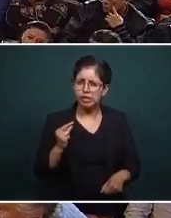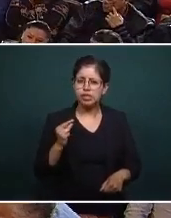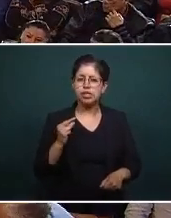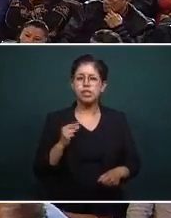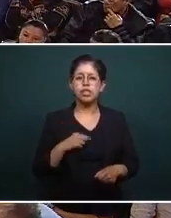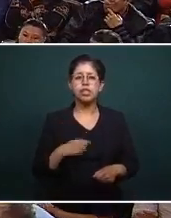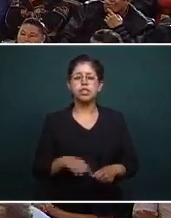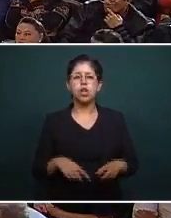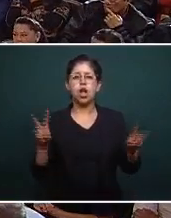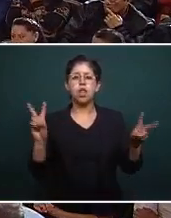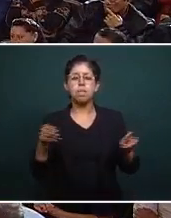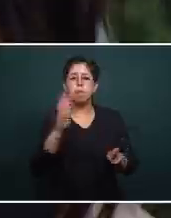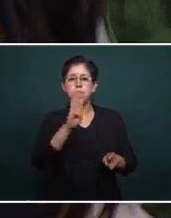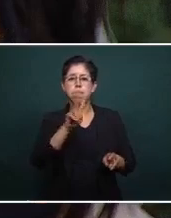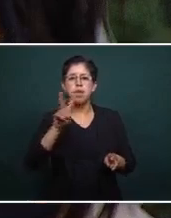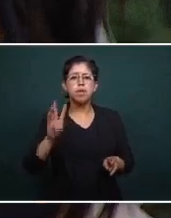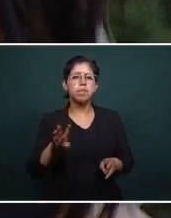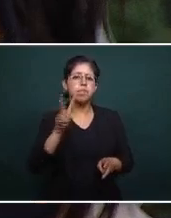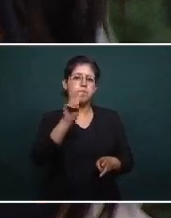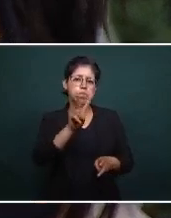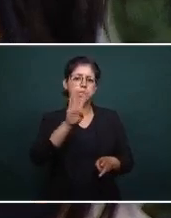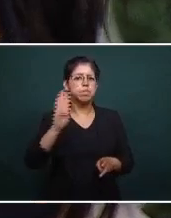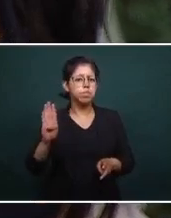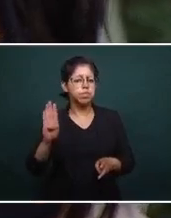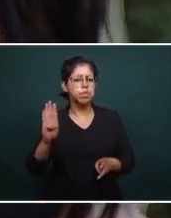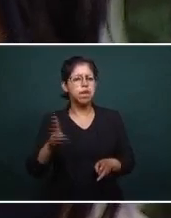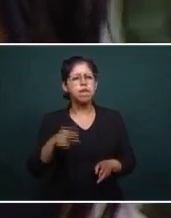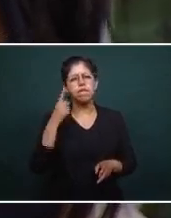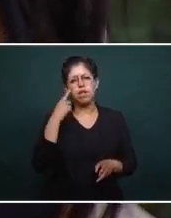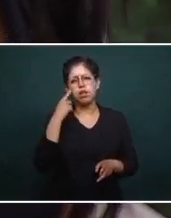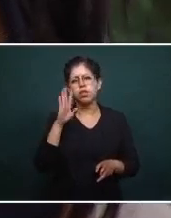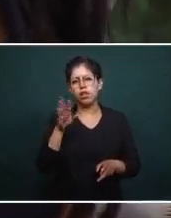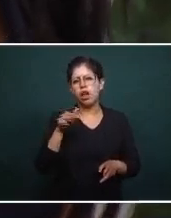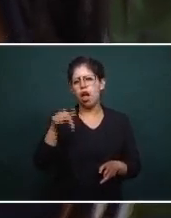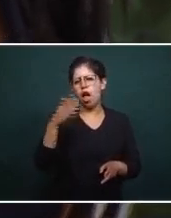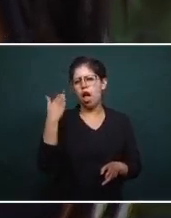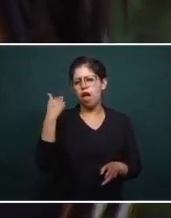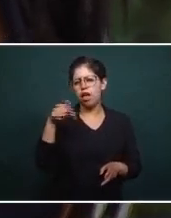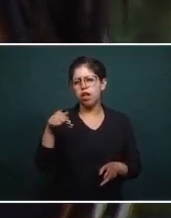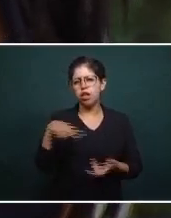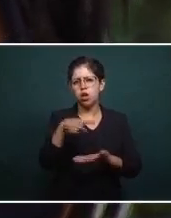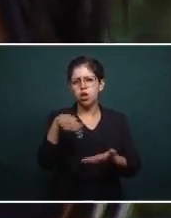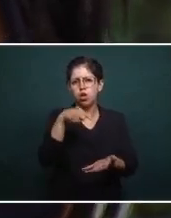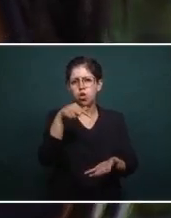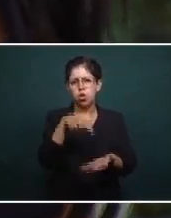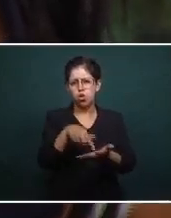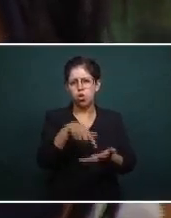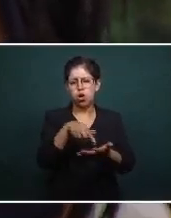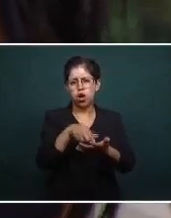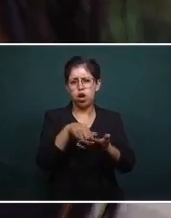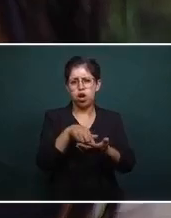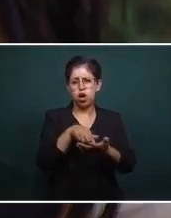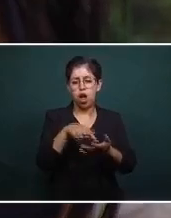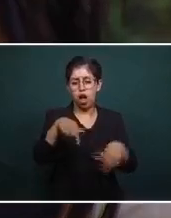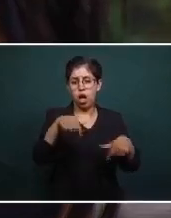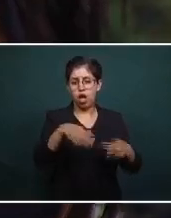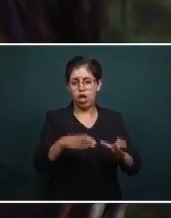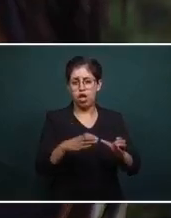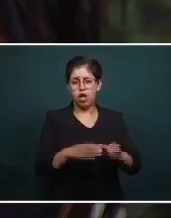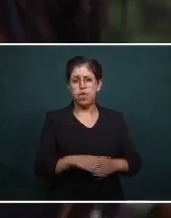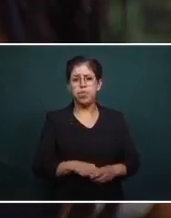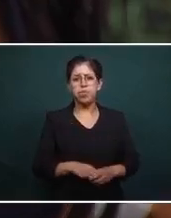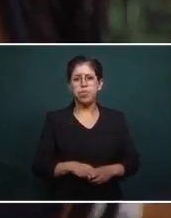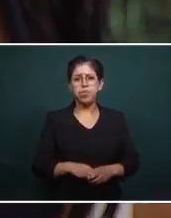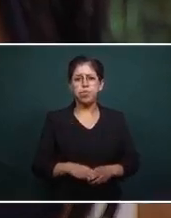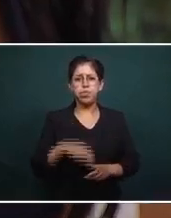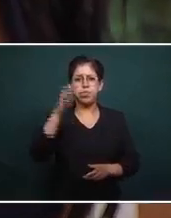tema de Valle de Bravo. Fíjese que había una base aquí de operación de la Marina. Nos cuentan